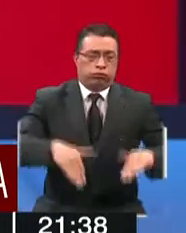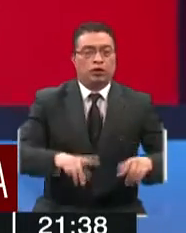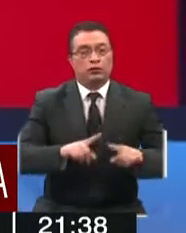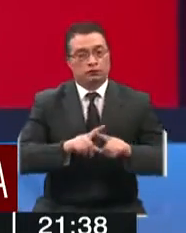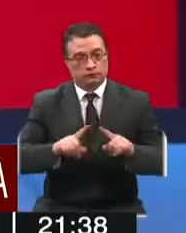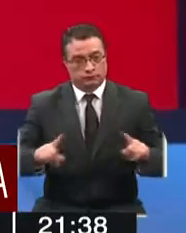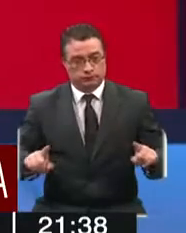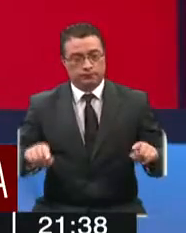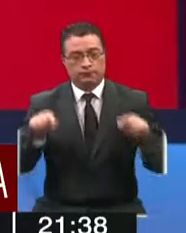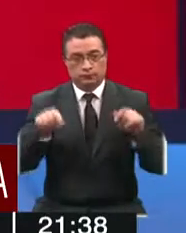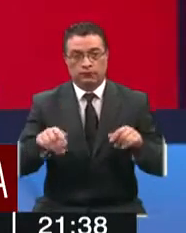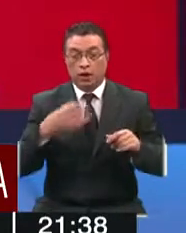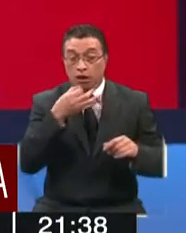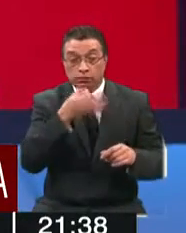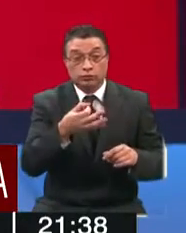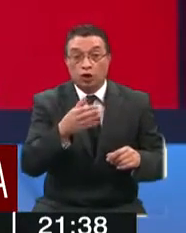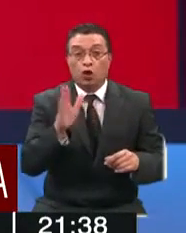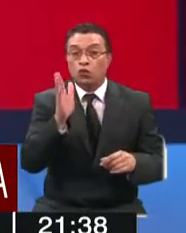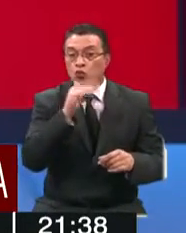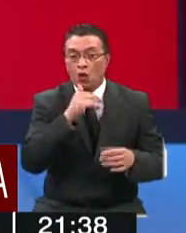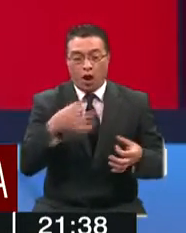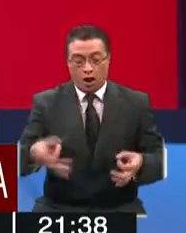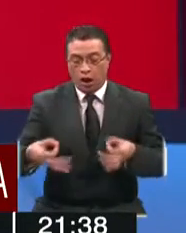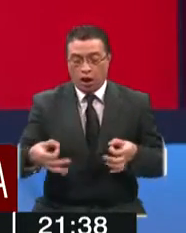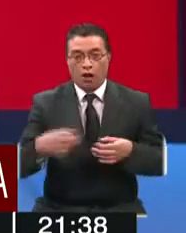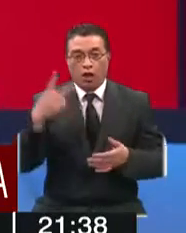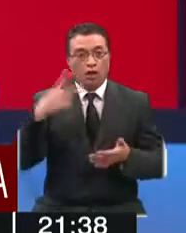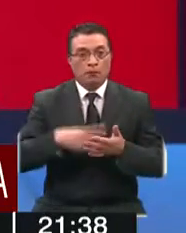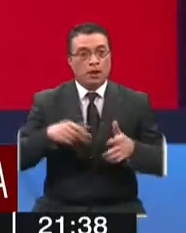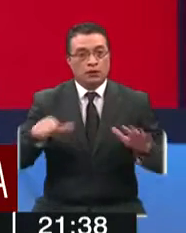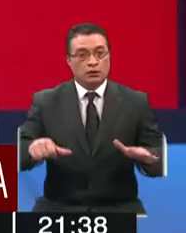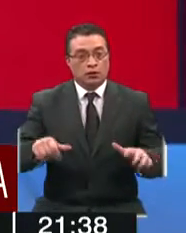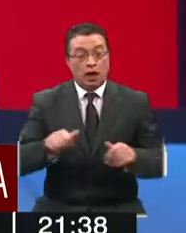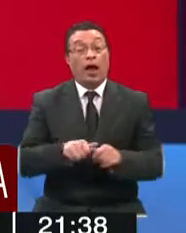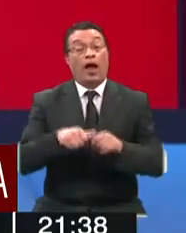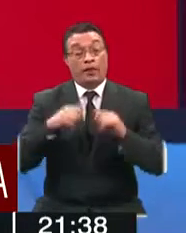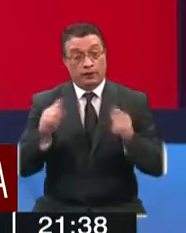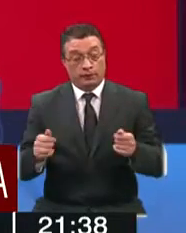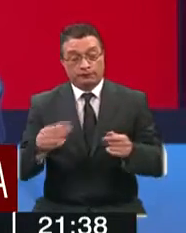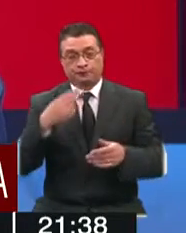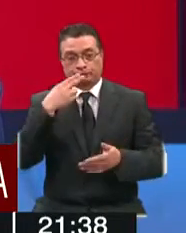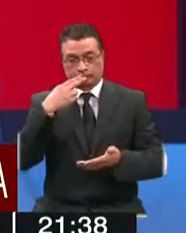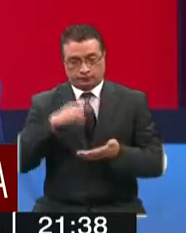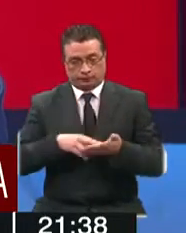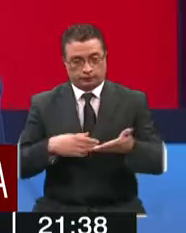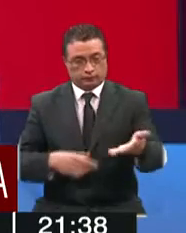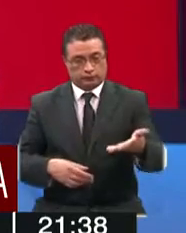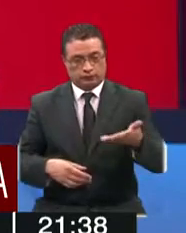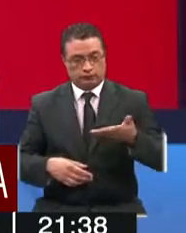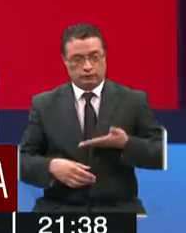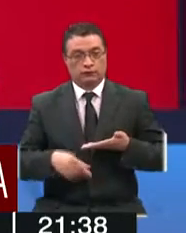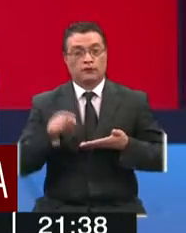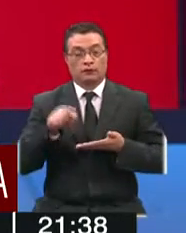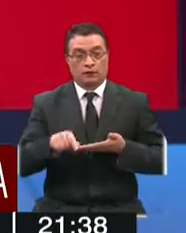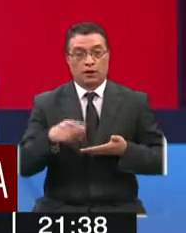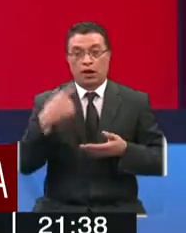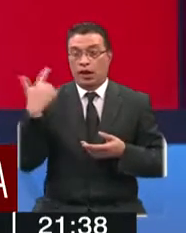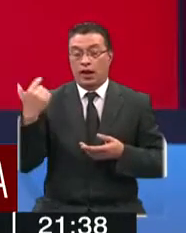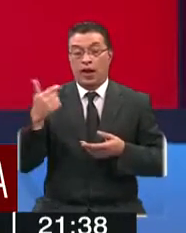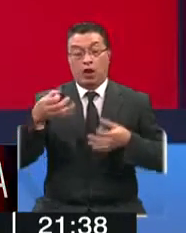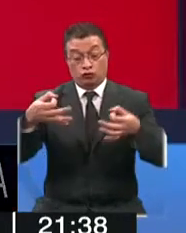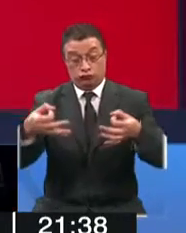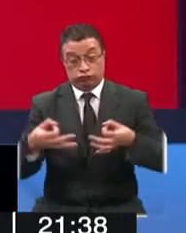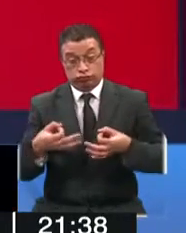ayer es que no tienen los estados financieros del 2016 y adicionalmente enviaron una carta del auditor externo